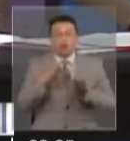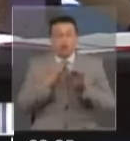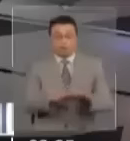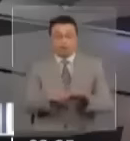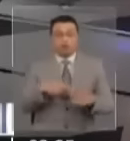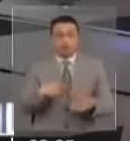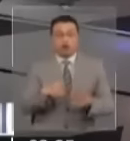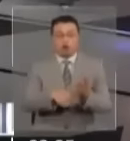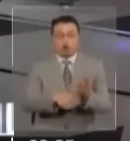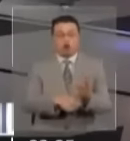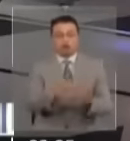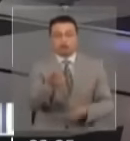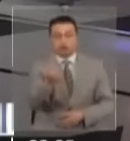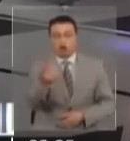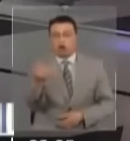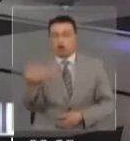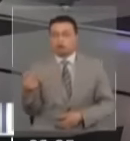de